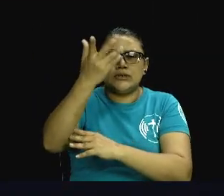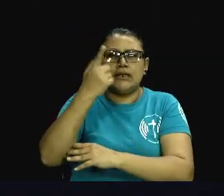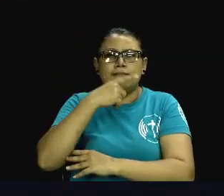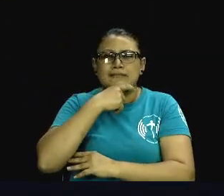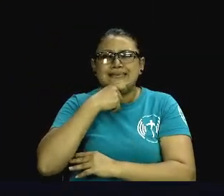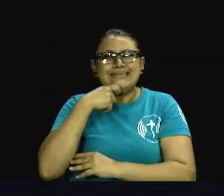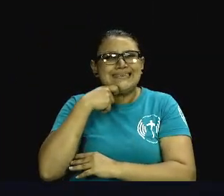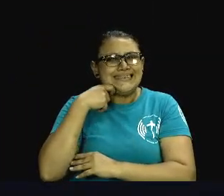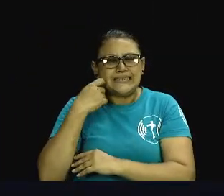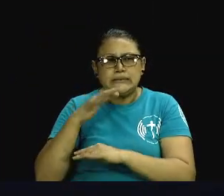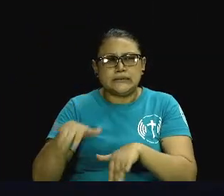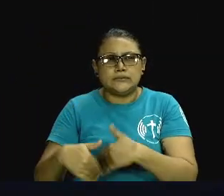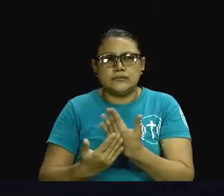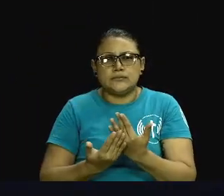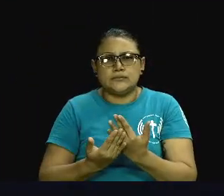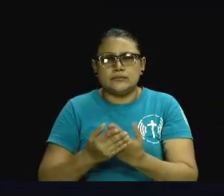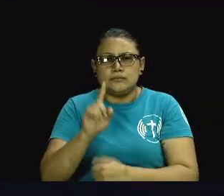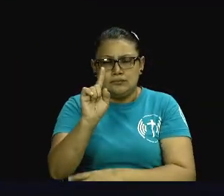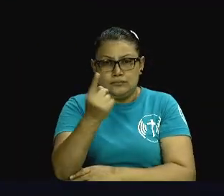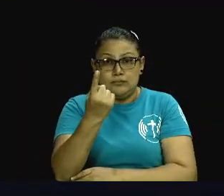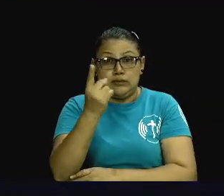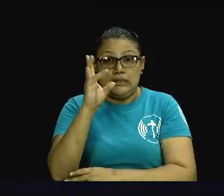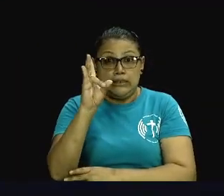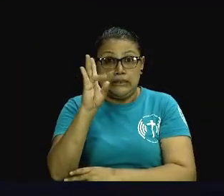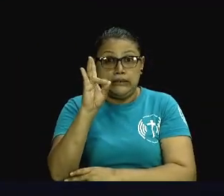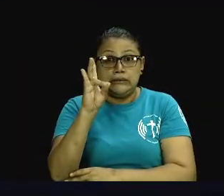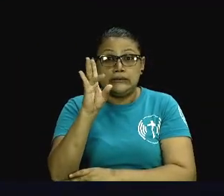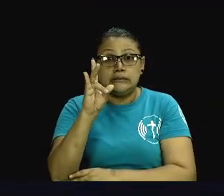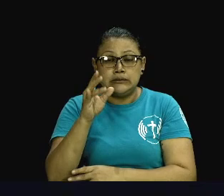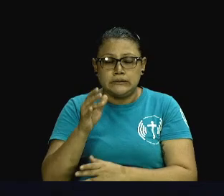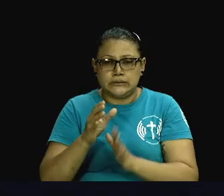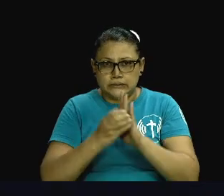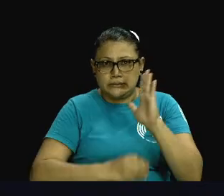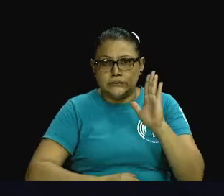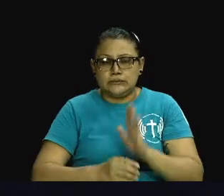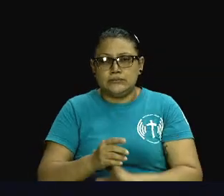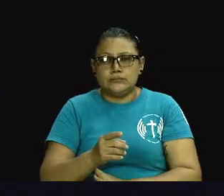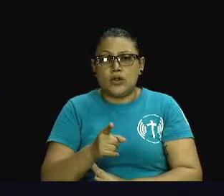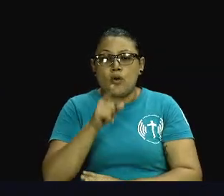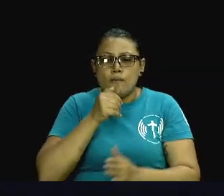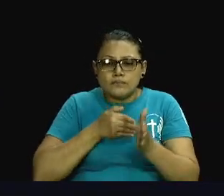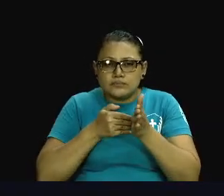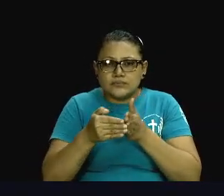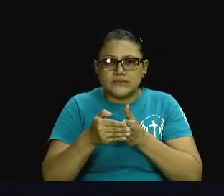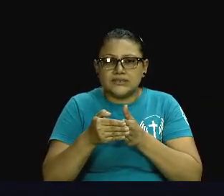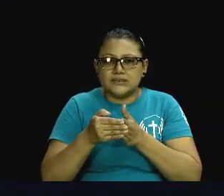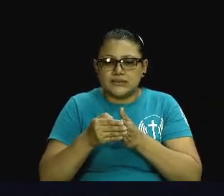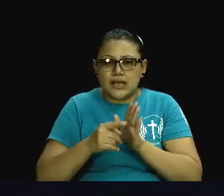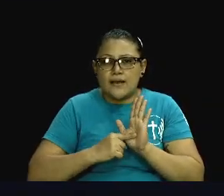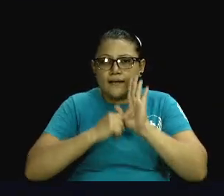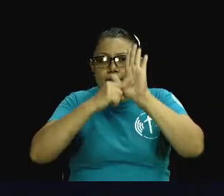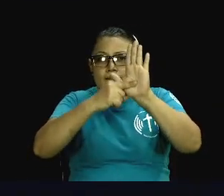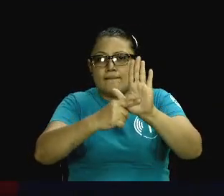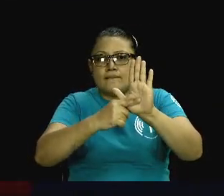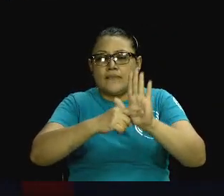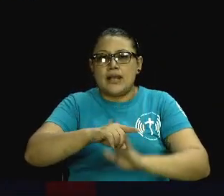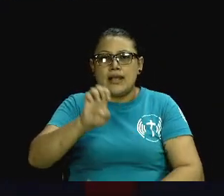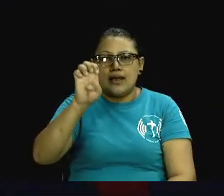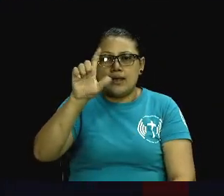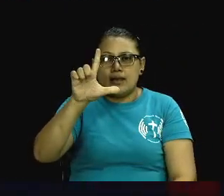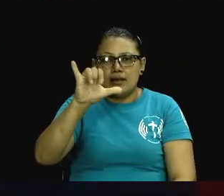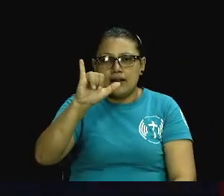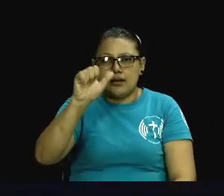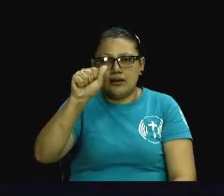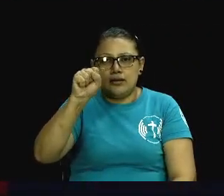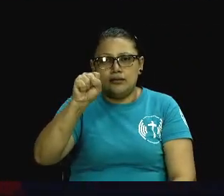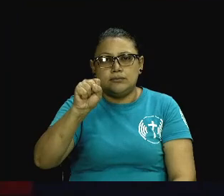en 1ª de reyes 17 comienza la aparición de elías y el día se aparece y le dice dios